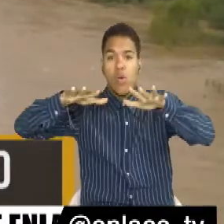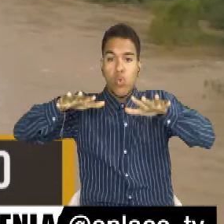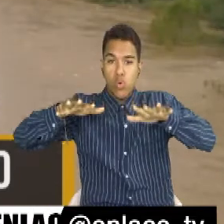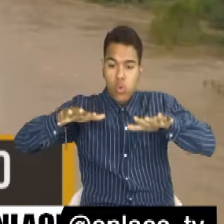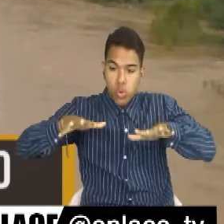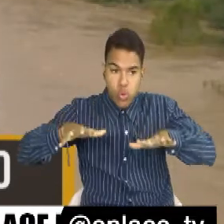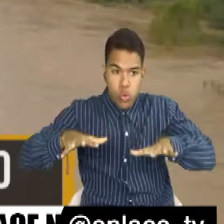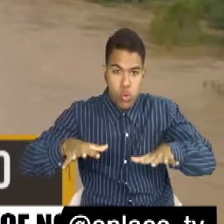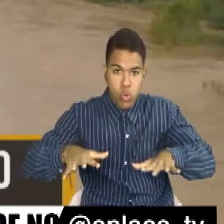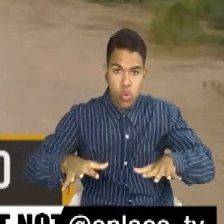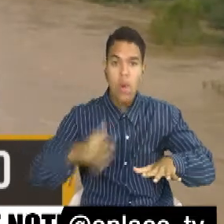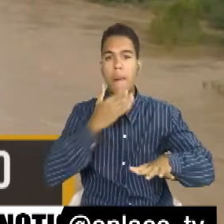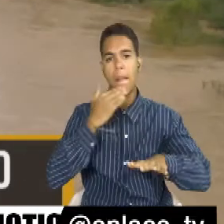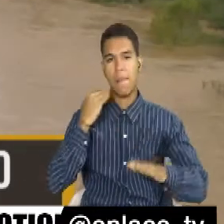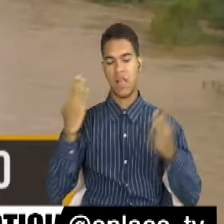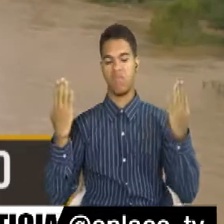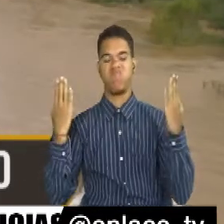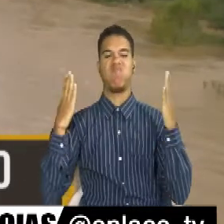embalse Topocoro.